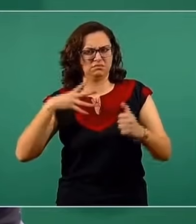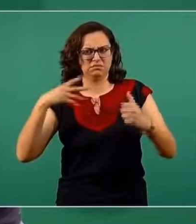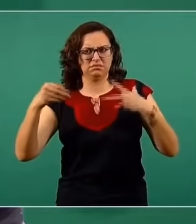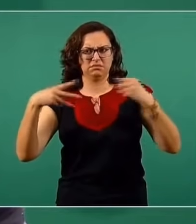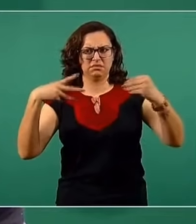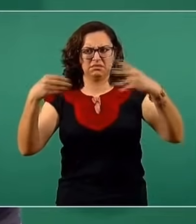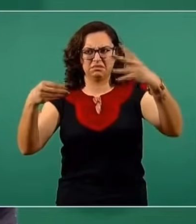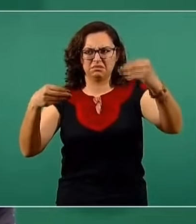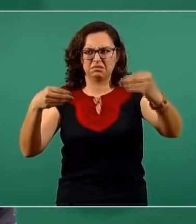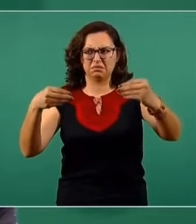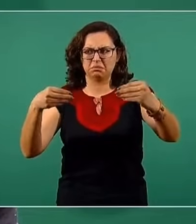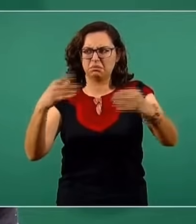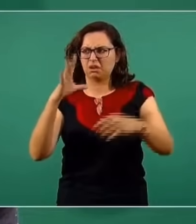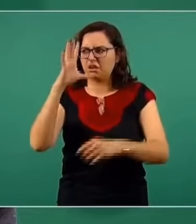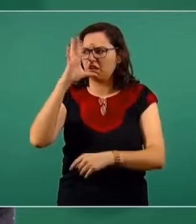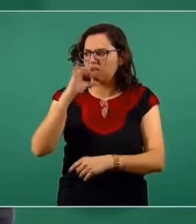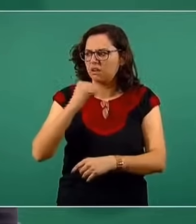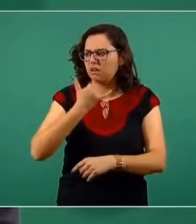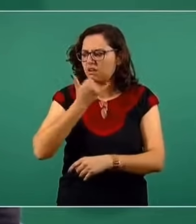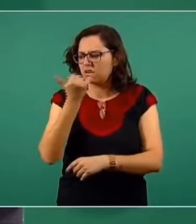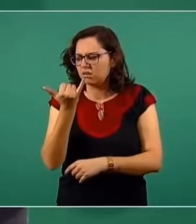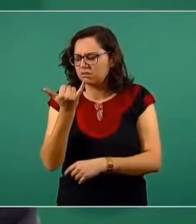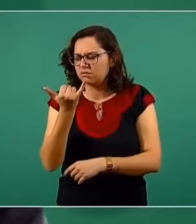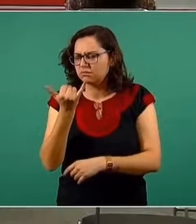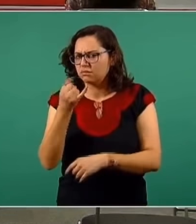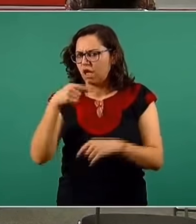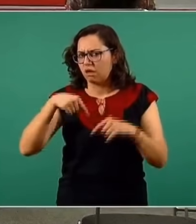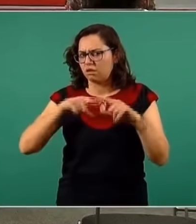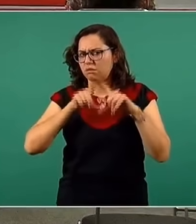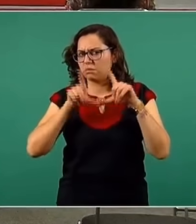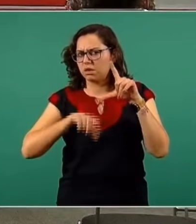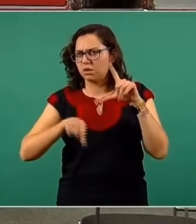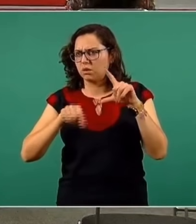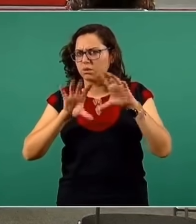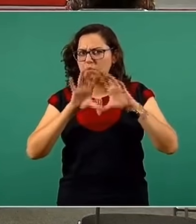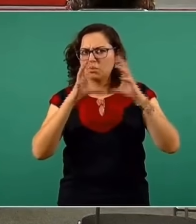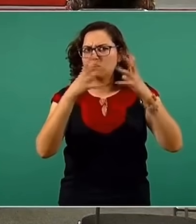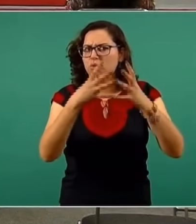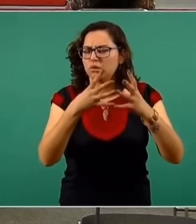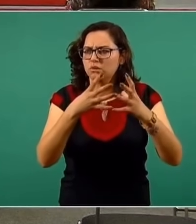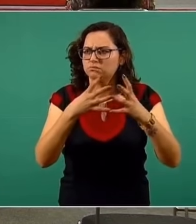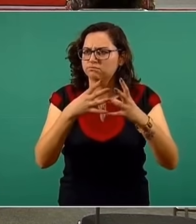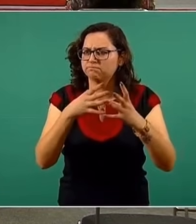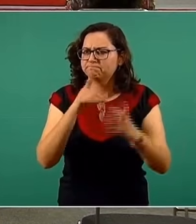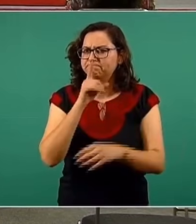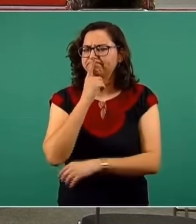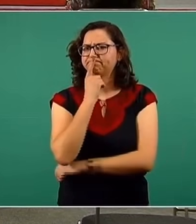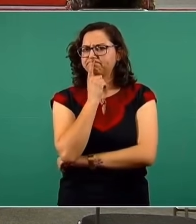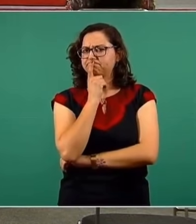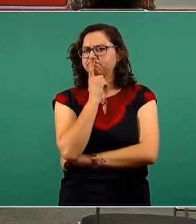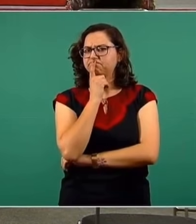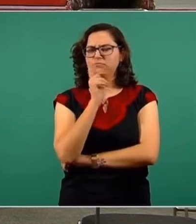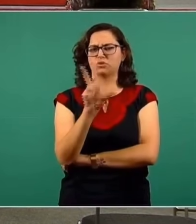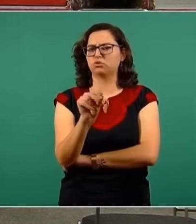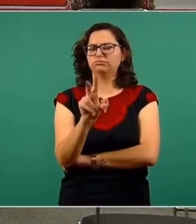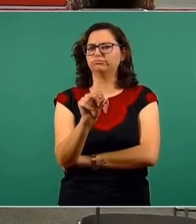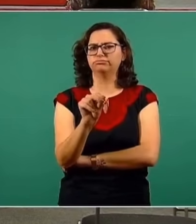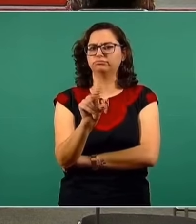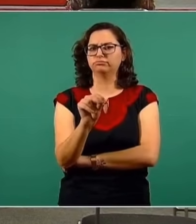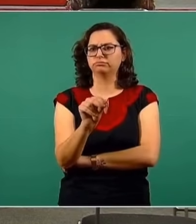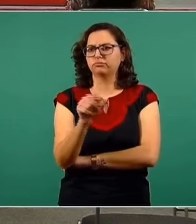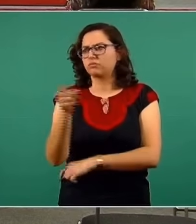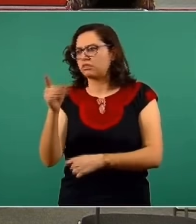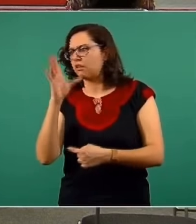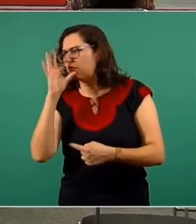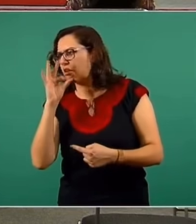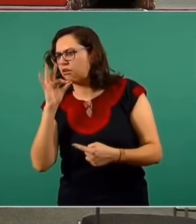Me queda claro que a veces el lenguaje de la comunicación pública busca esta identificación. Falló